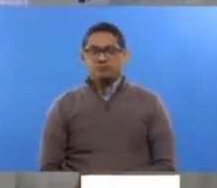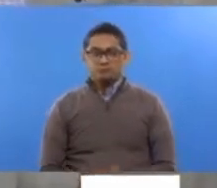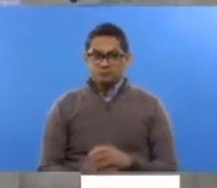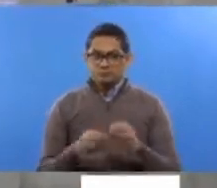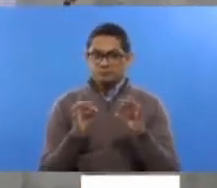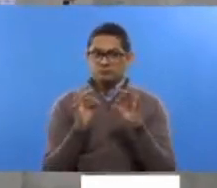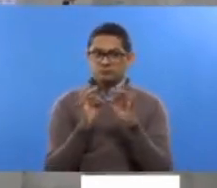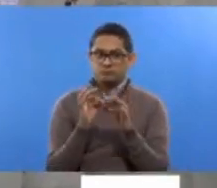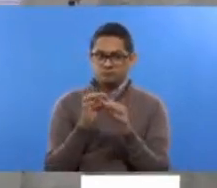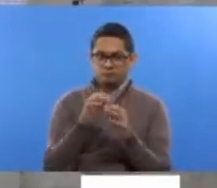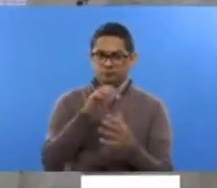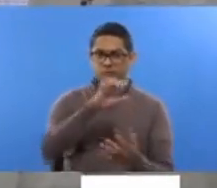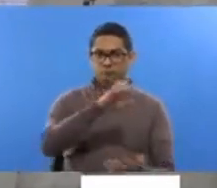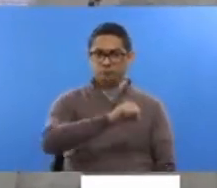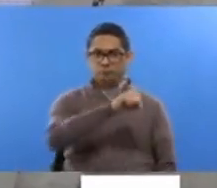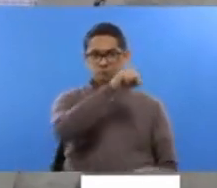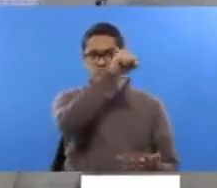las mega bolsas para la comarca.